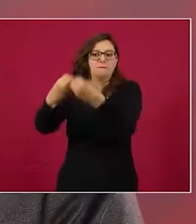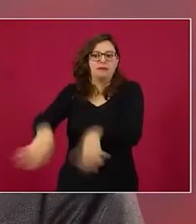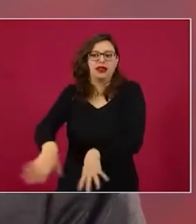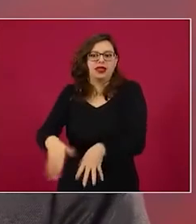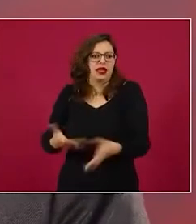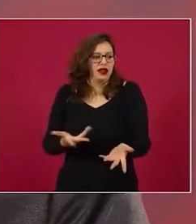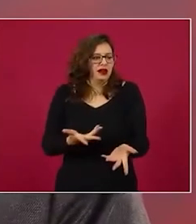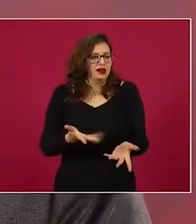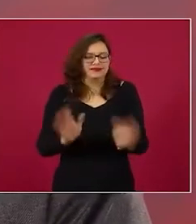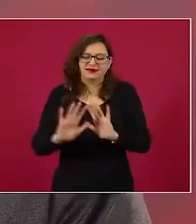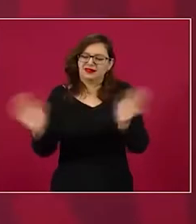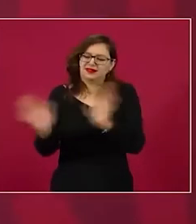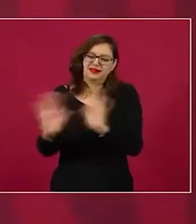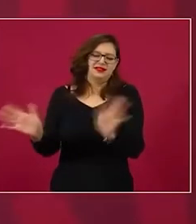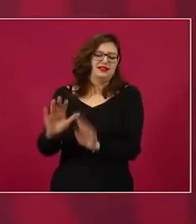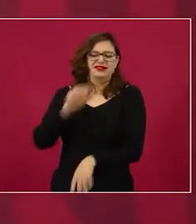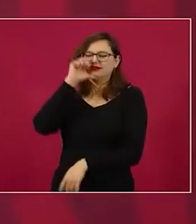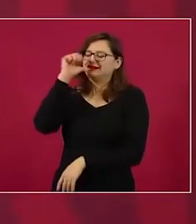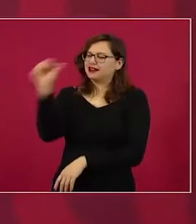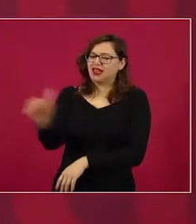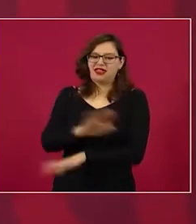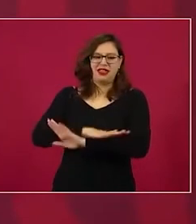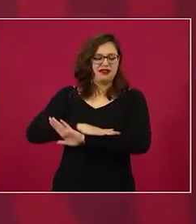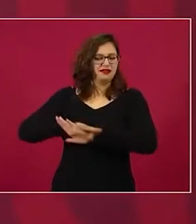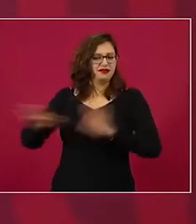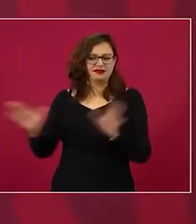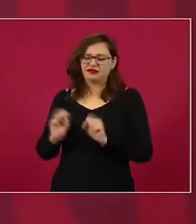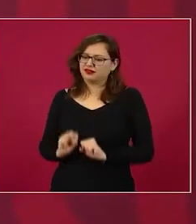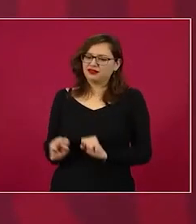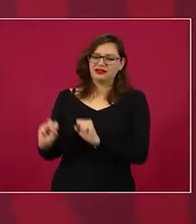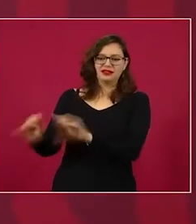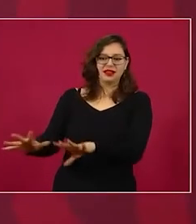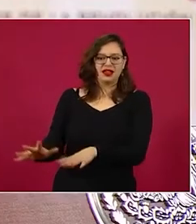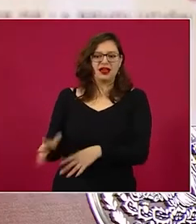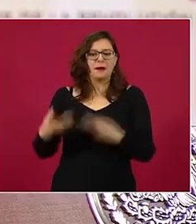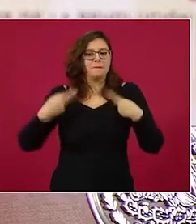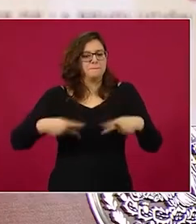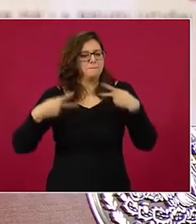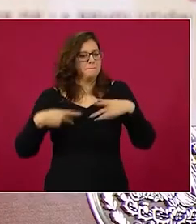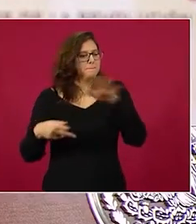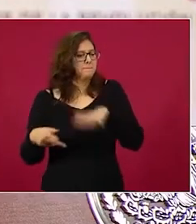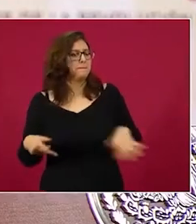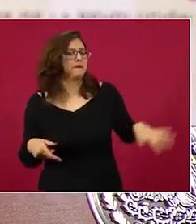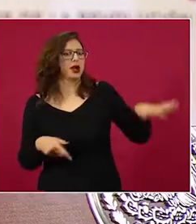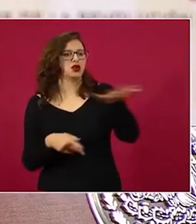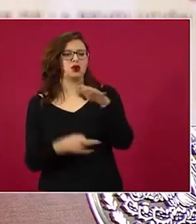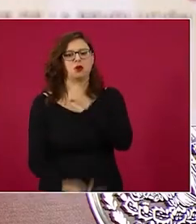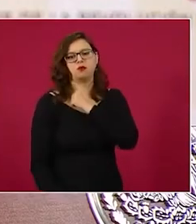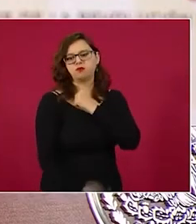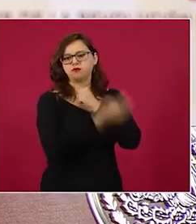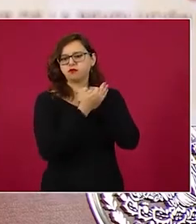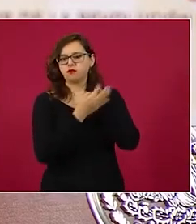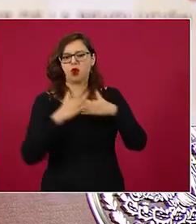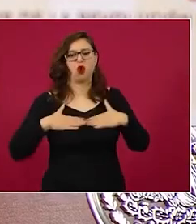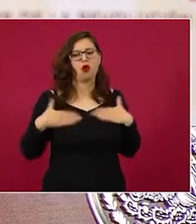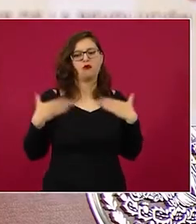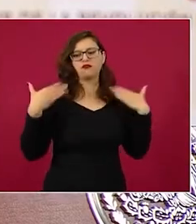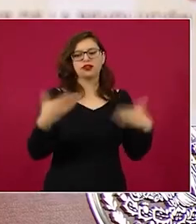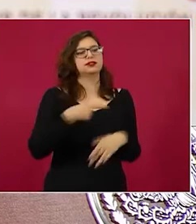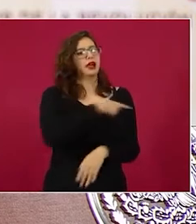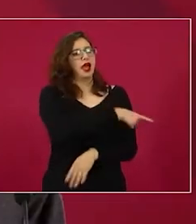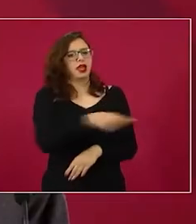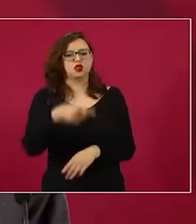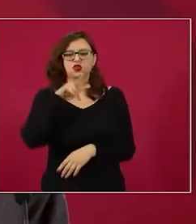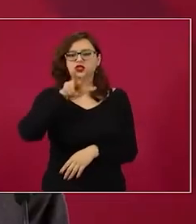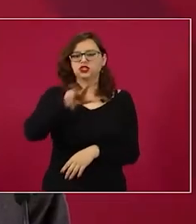Hay que tenerle confianza al pueblo. El pueblo es mayor de edad. Y hay que